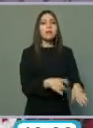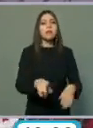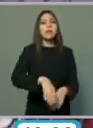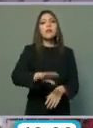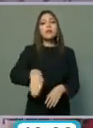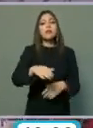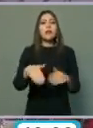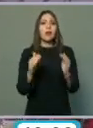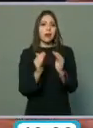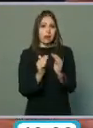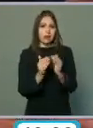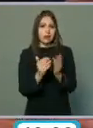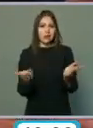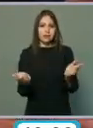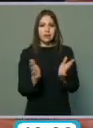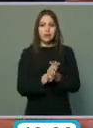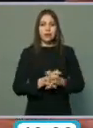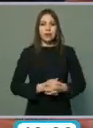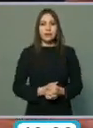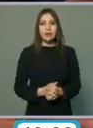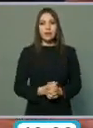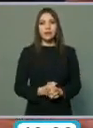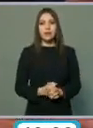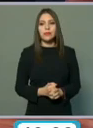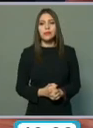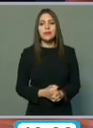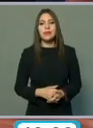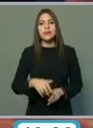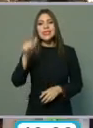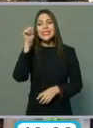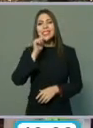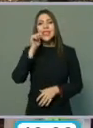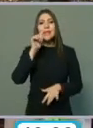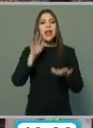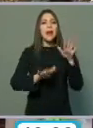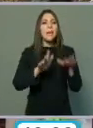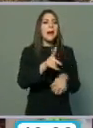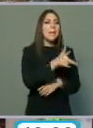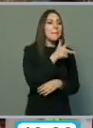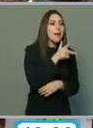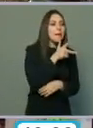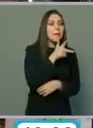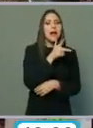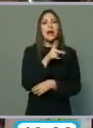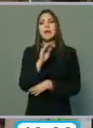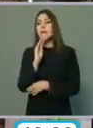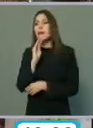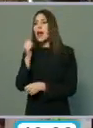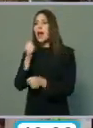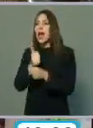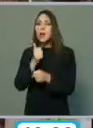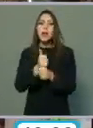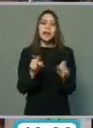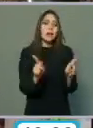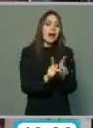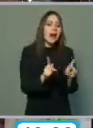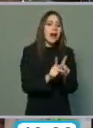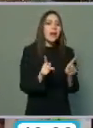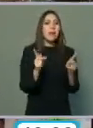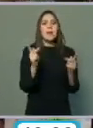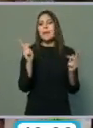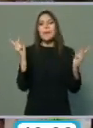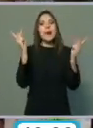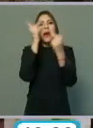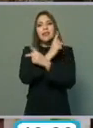De hecho, es que la tentación es mucha. El de los papás, los abuelitos, los padrinos, de, ay, pues un perrito, ¿no?